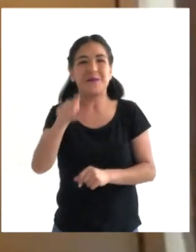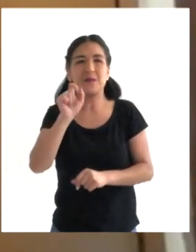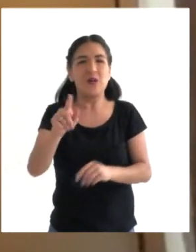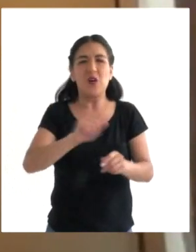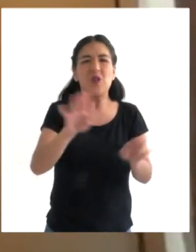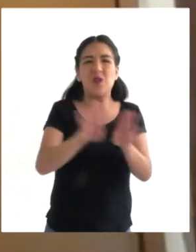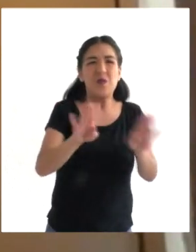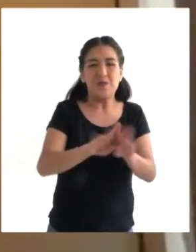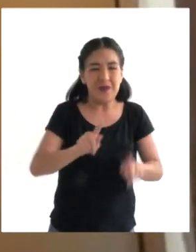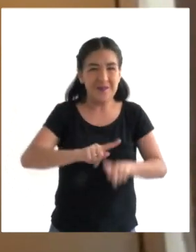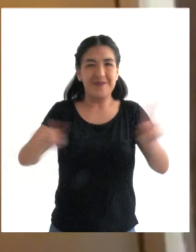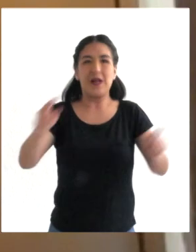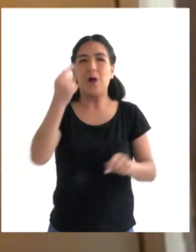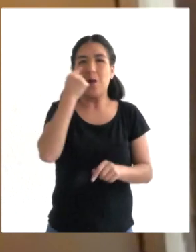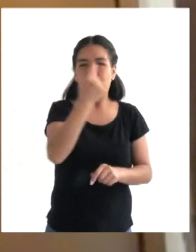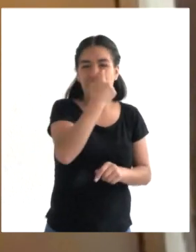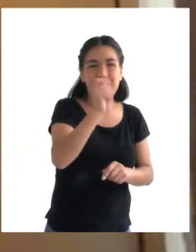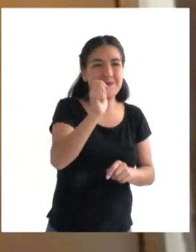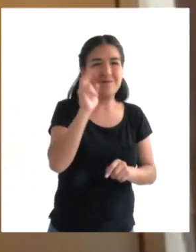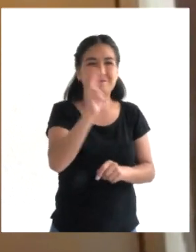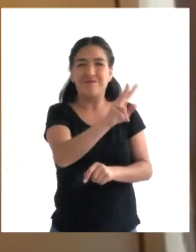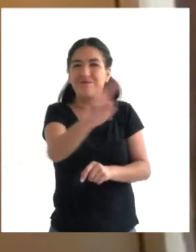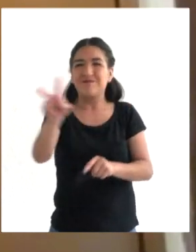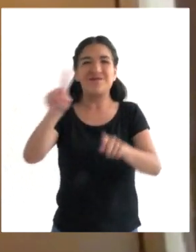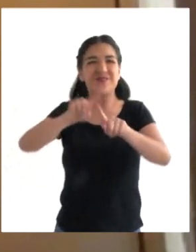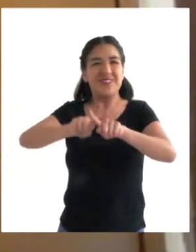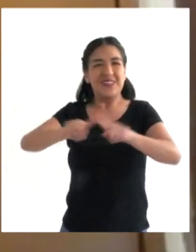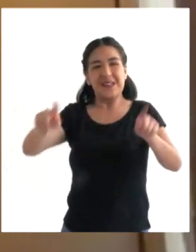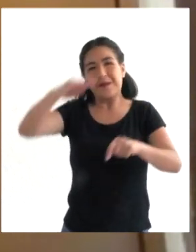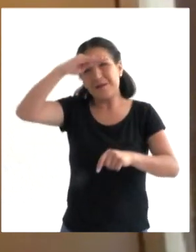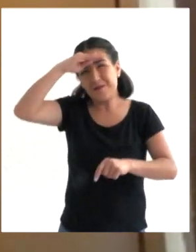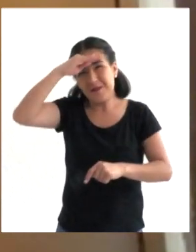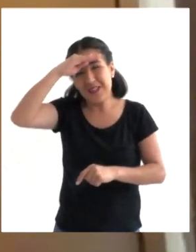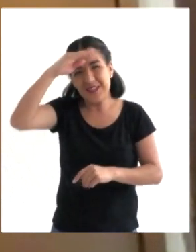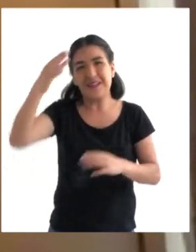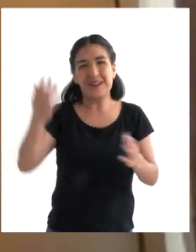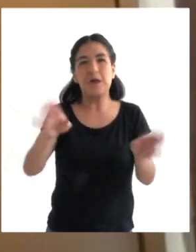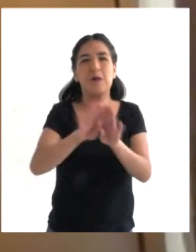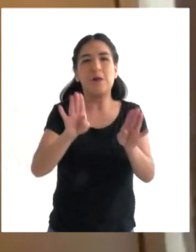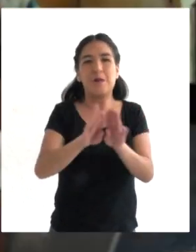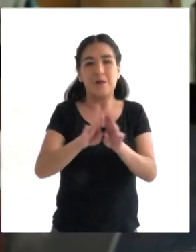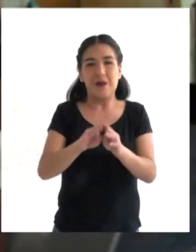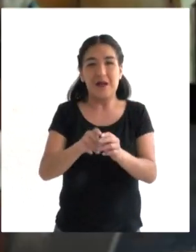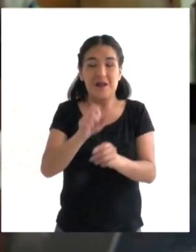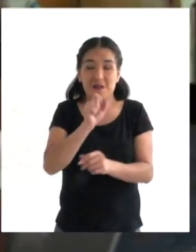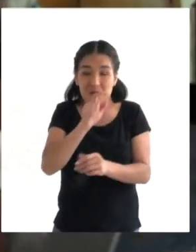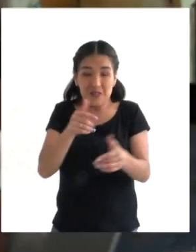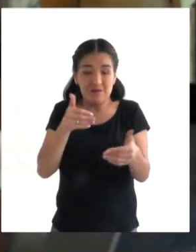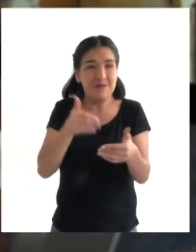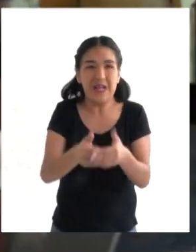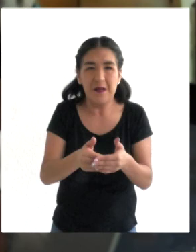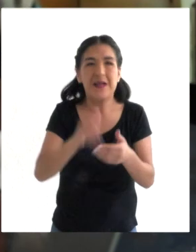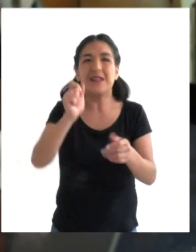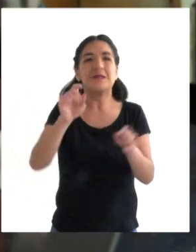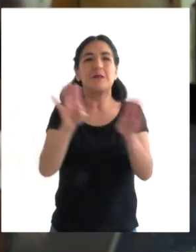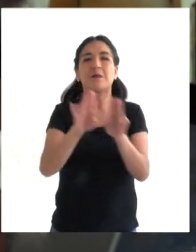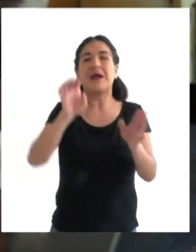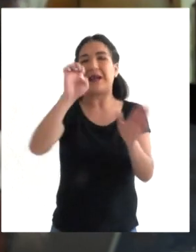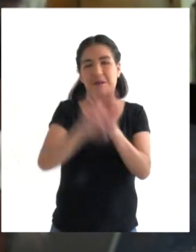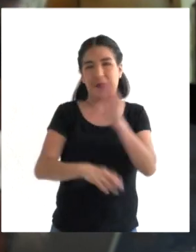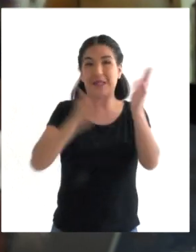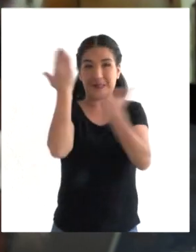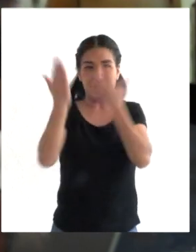una nueva perspectiva. Es tratar de ir más allá de las cosas. Por ejemplo, para un estudiante es